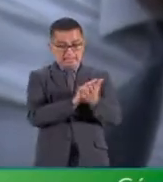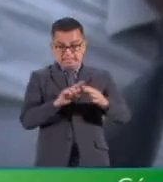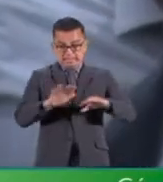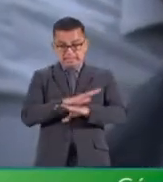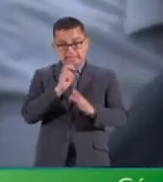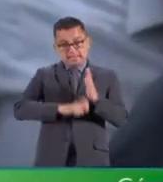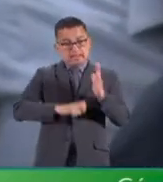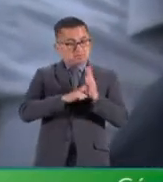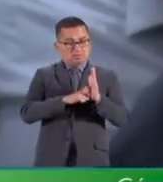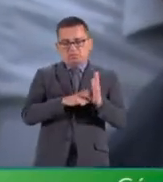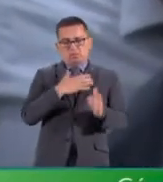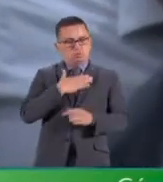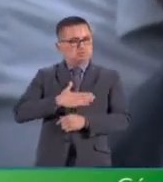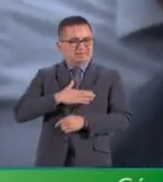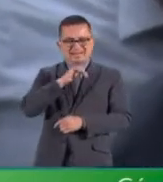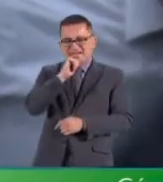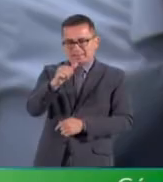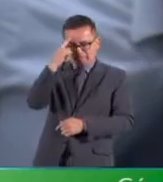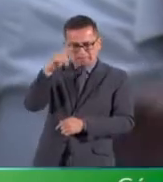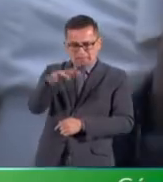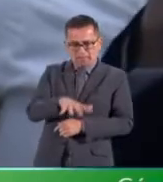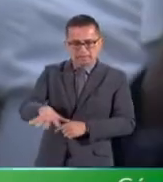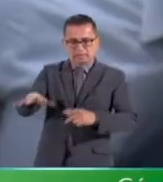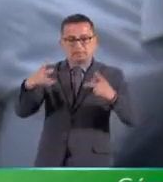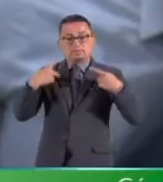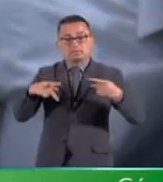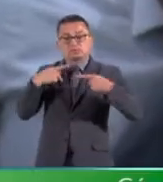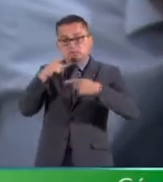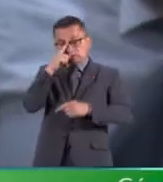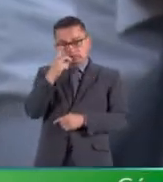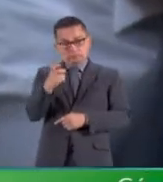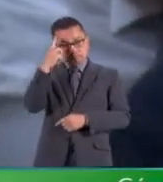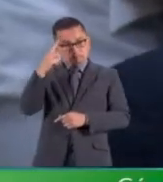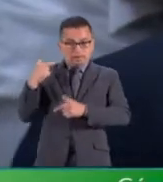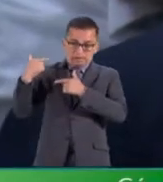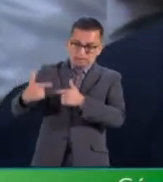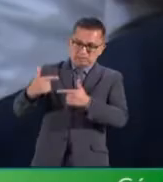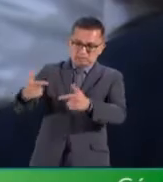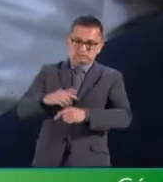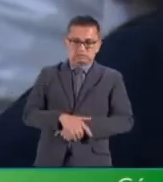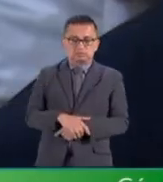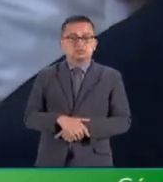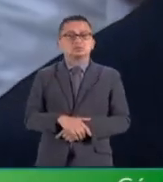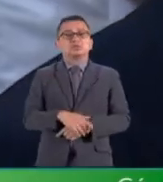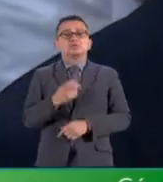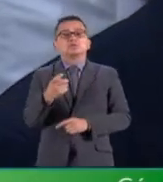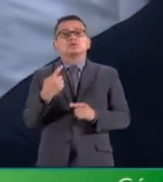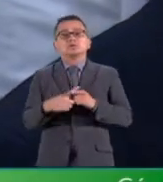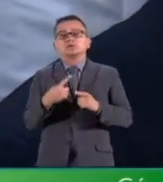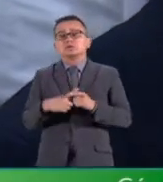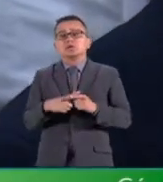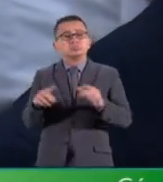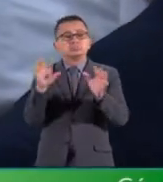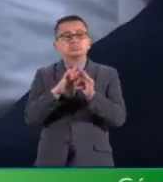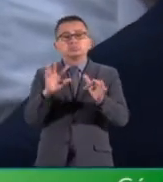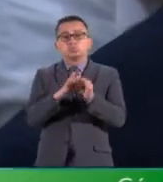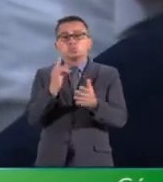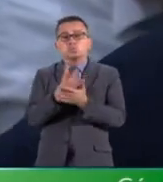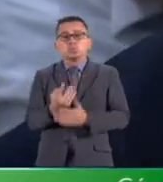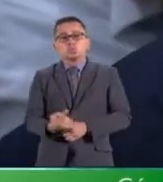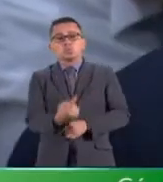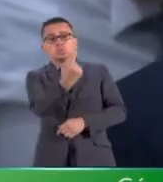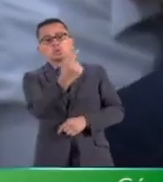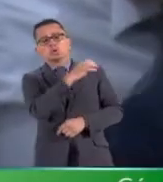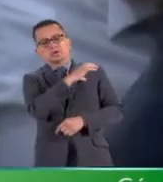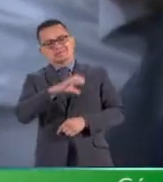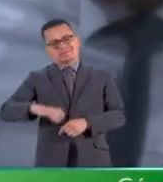injusticia intergeneracional, concepto que solamente mencionó en la campaña presidencial nuestro